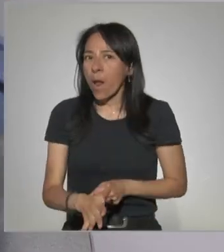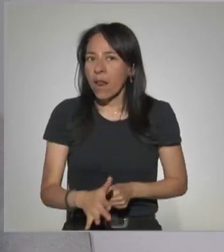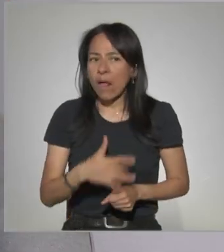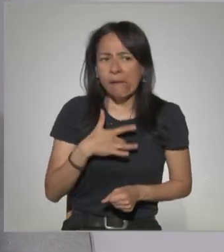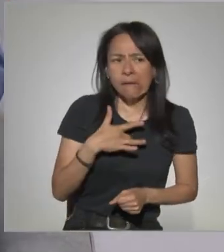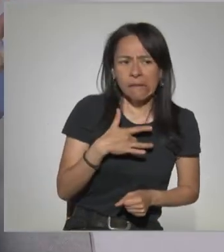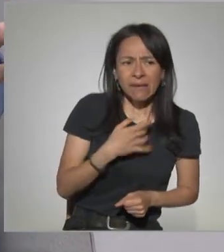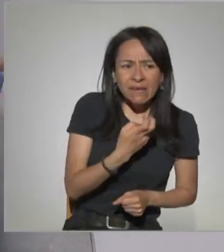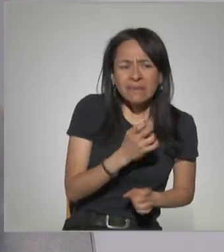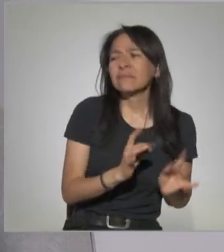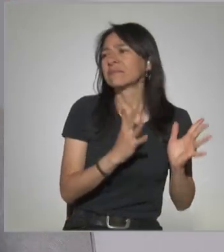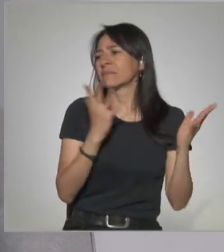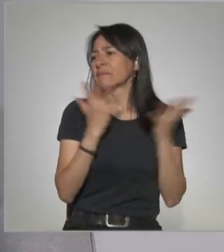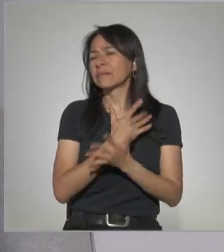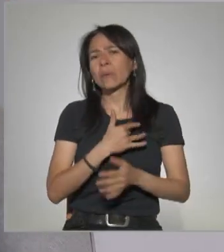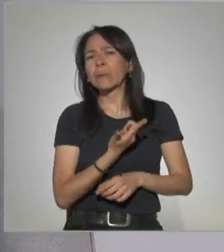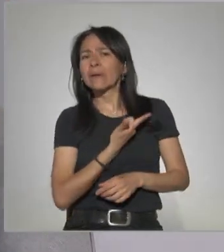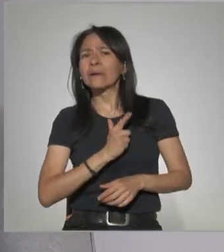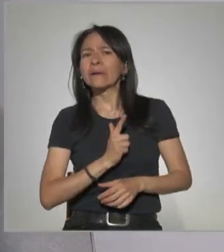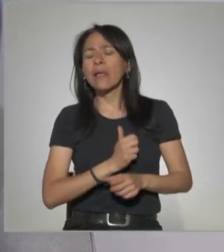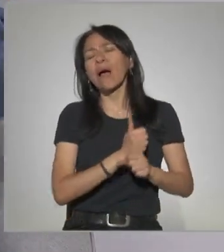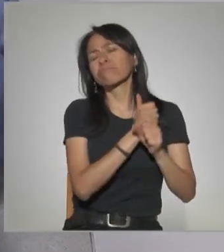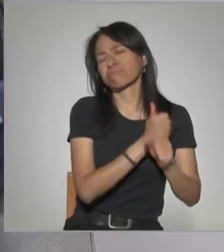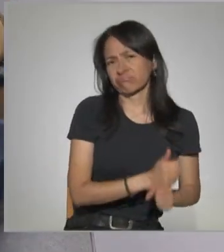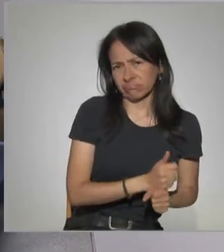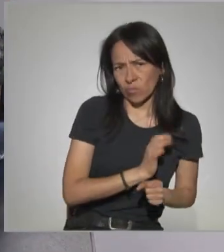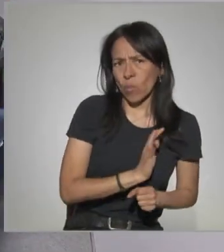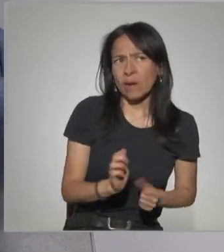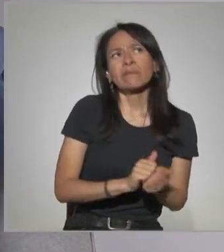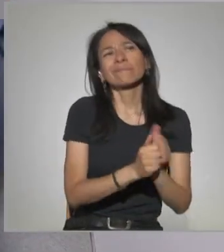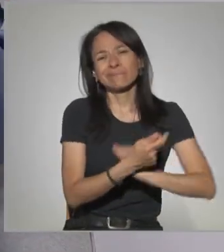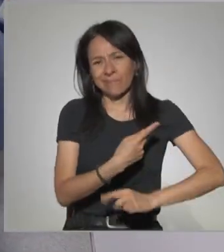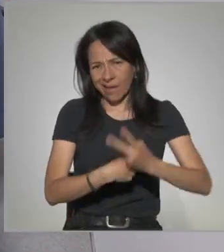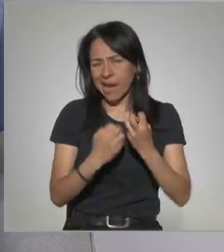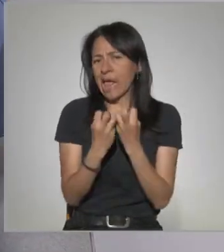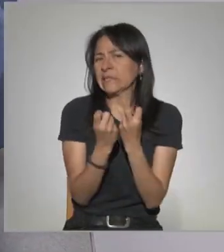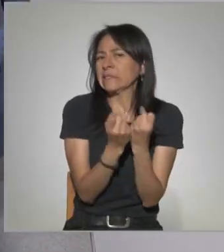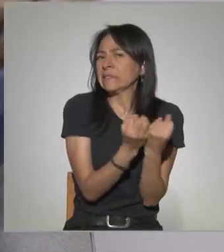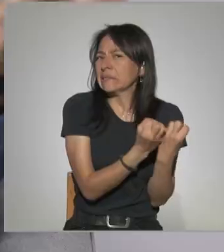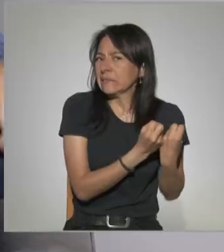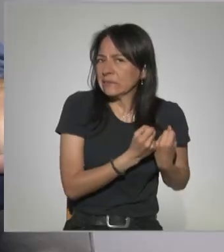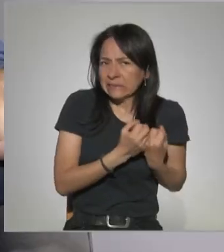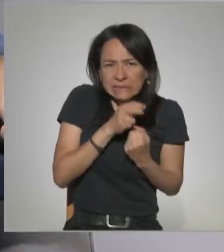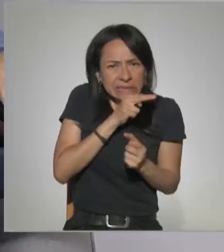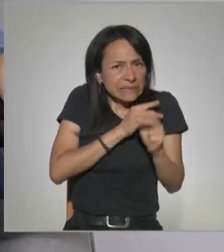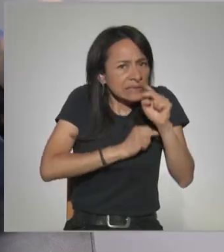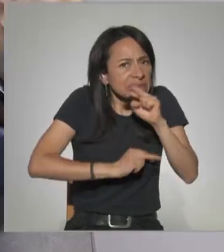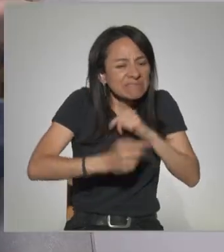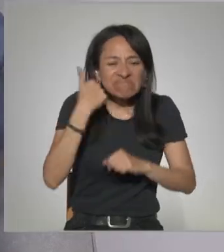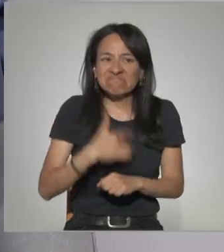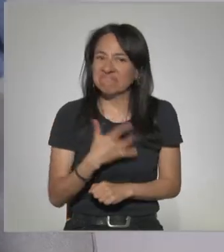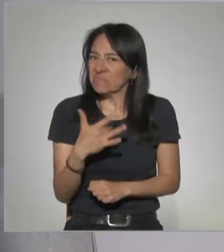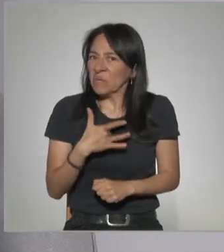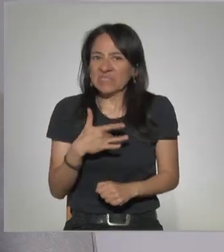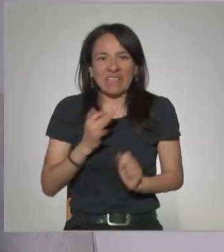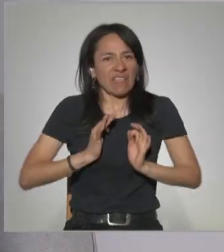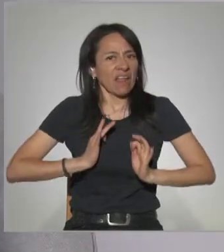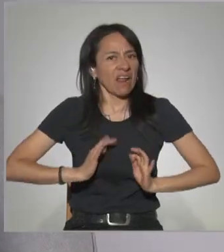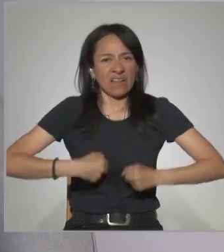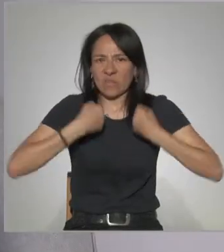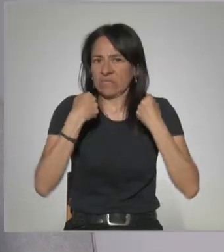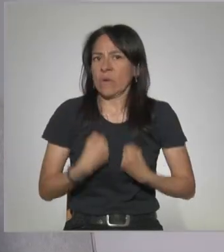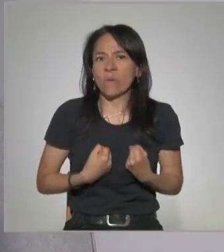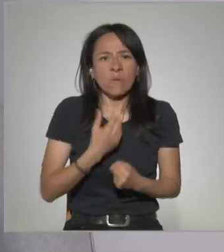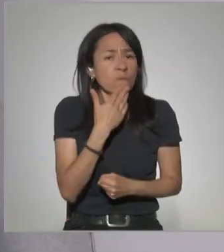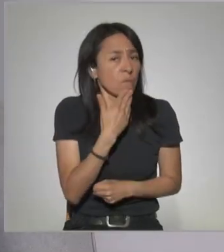sufrir, inevitable, en una medida, ¿no? Nos vamos a estresar, vamos a tener una percepción de inseguridad, pero